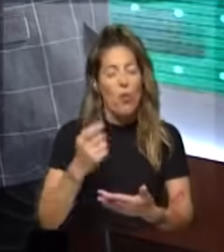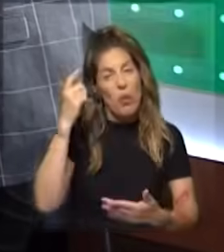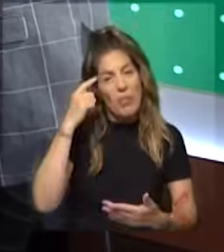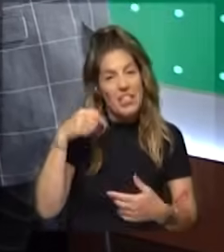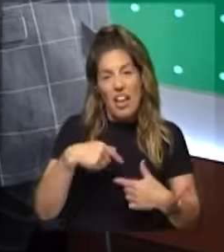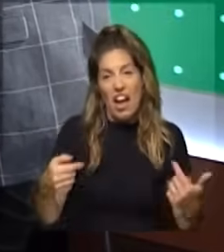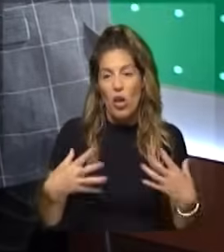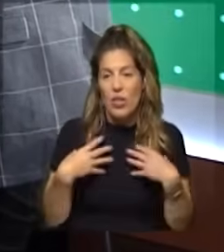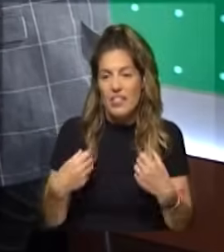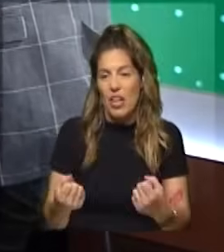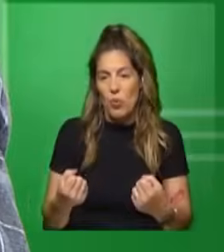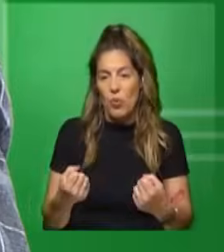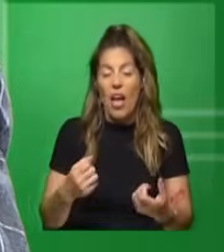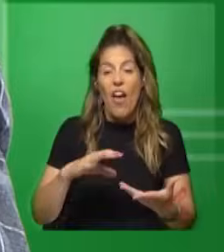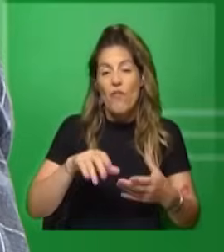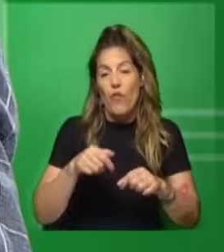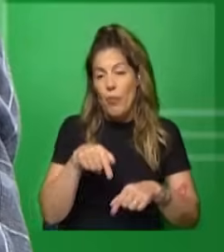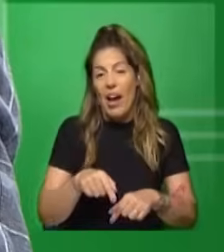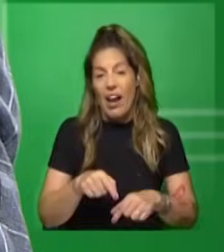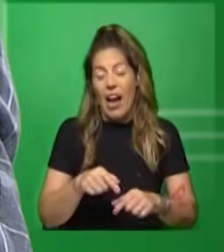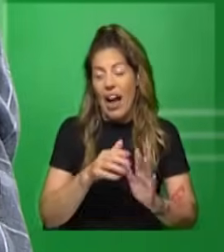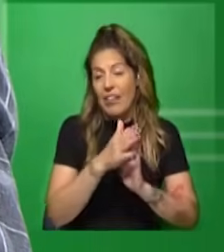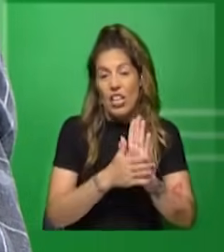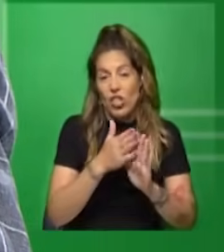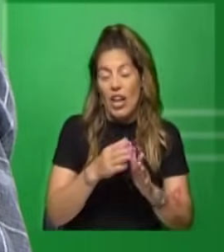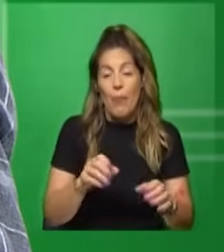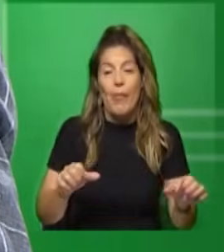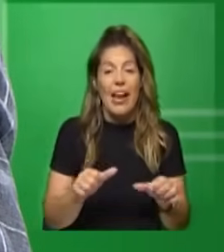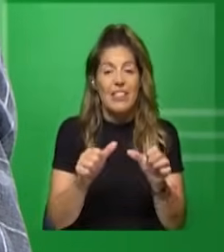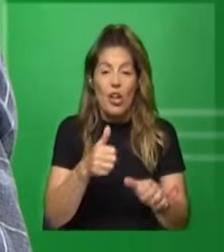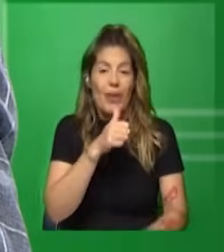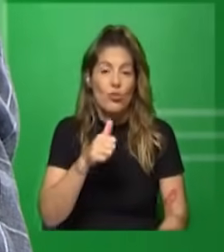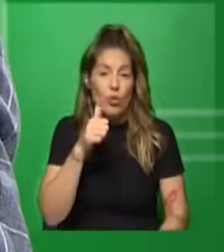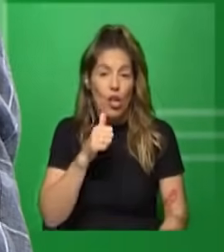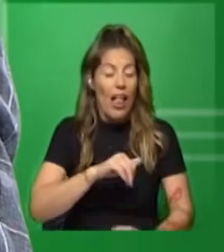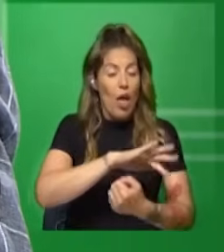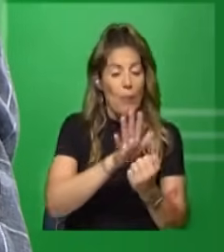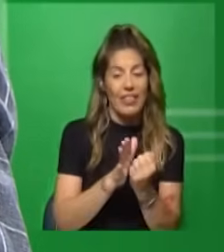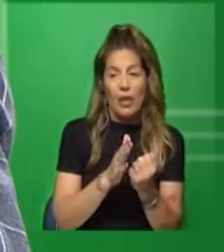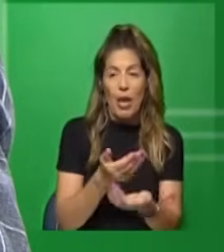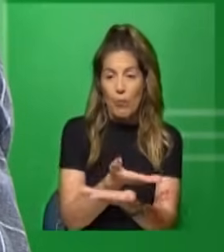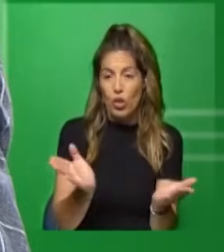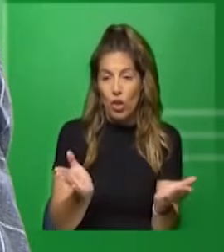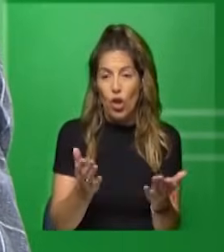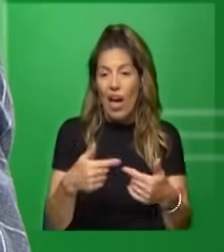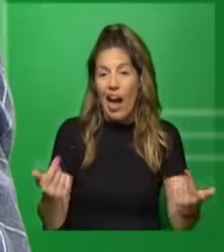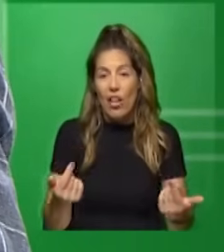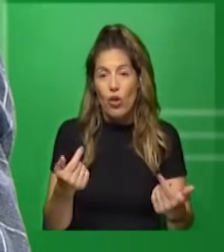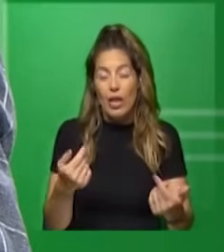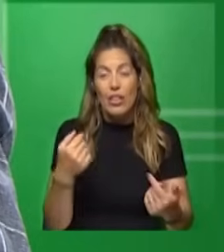salud están los mecanismos nacionales para resolverlo. Bueno, la pandemia demostró que en algo que nos parecía tan